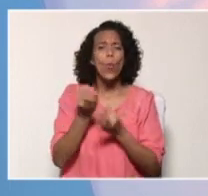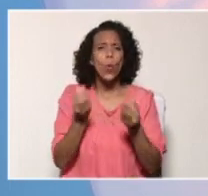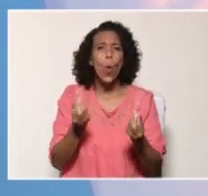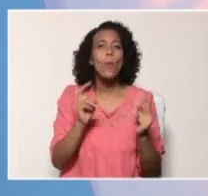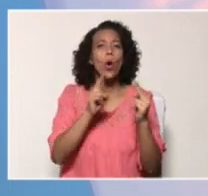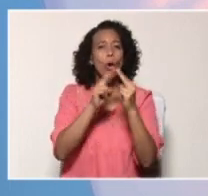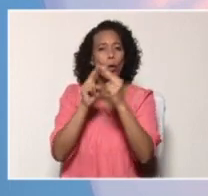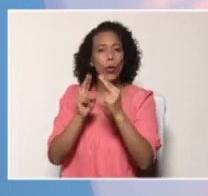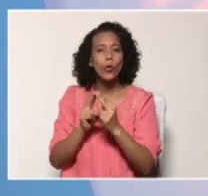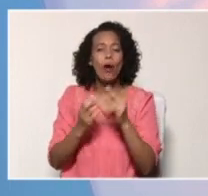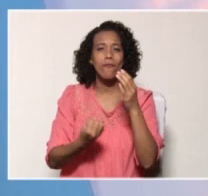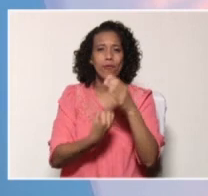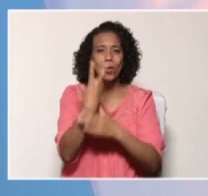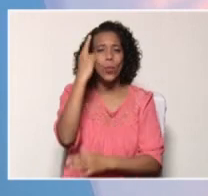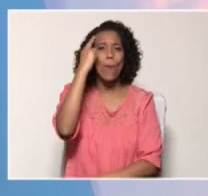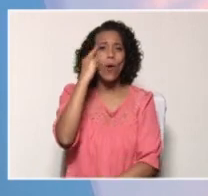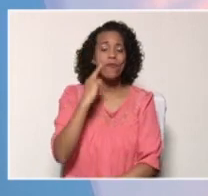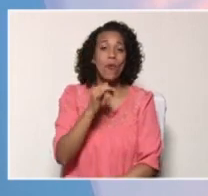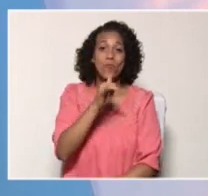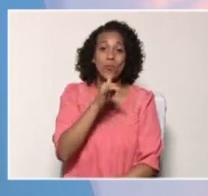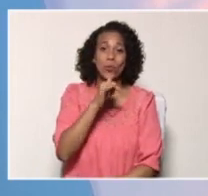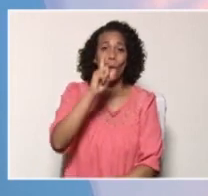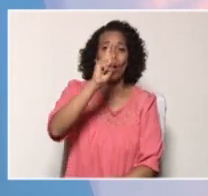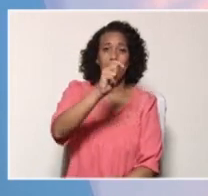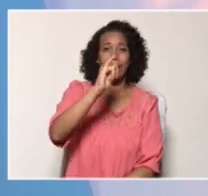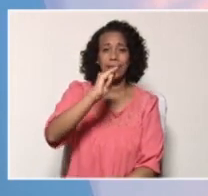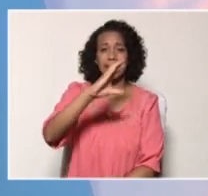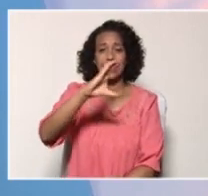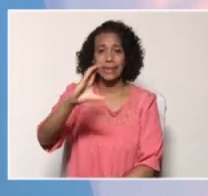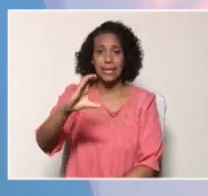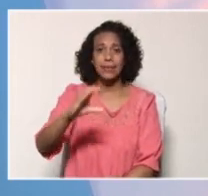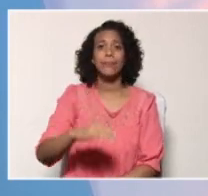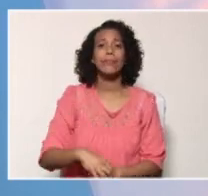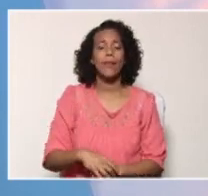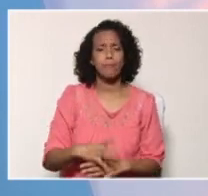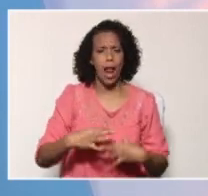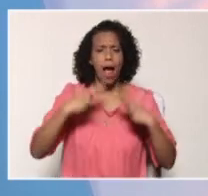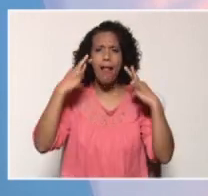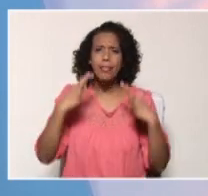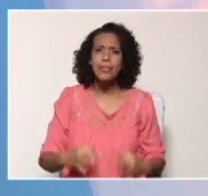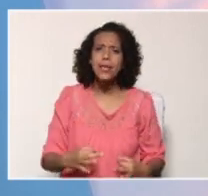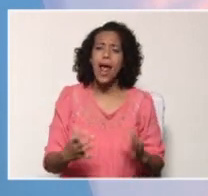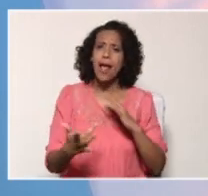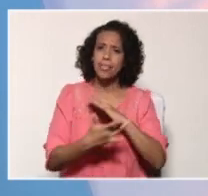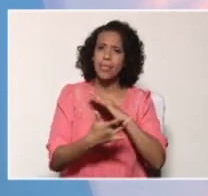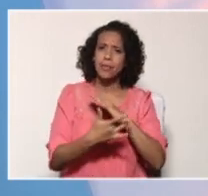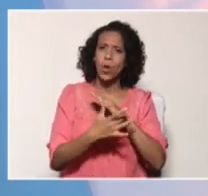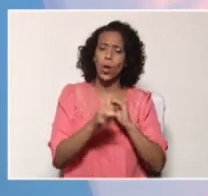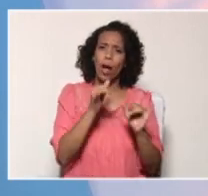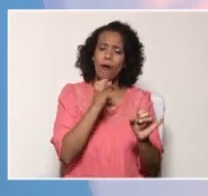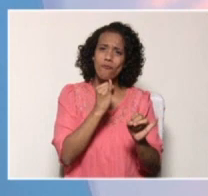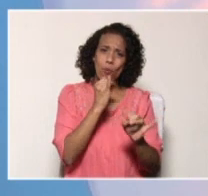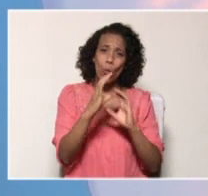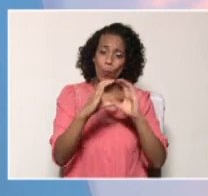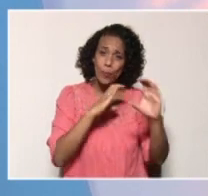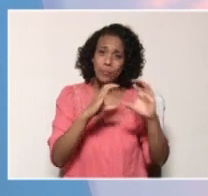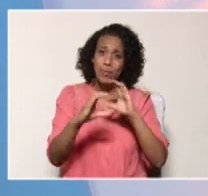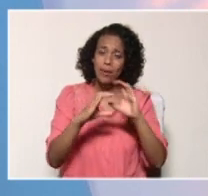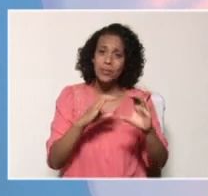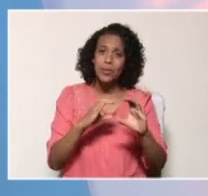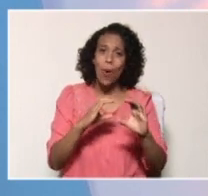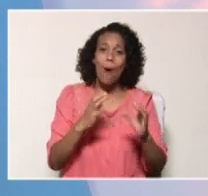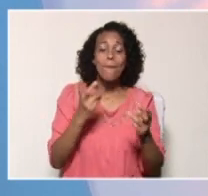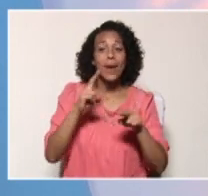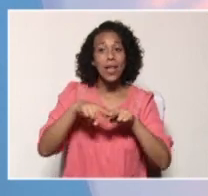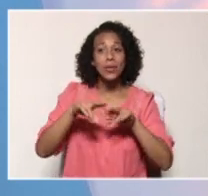ustedes conozcan a la Fundación Bolivariana de Informática y Telemática que garantiza las tecnologías de información y comunicación